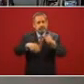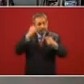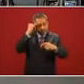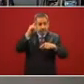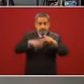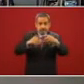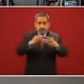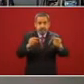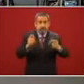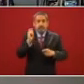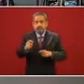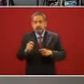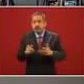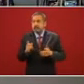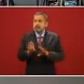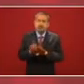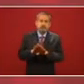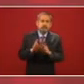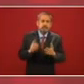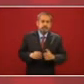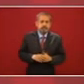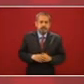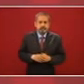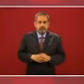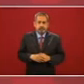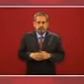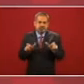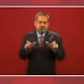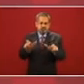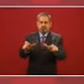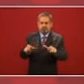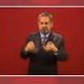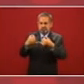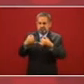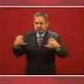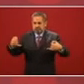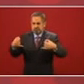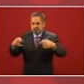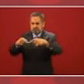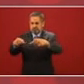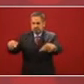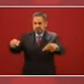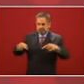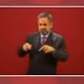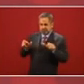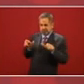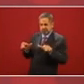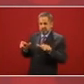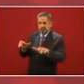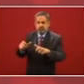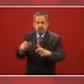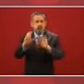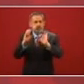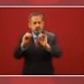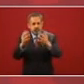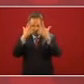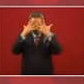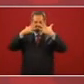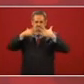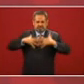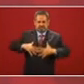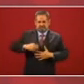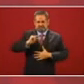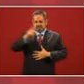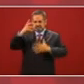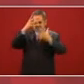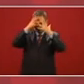se tienen que hacer contenciones especiales, de que se tienen que usar trajes especiales de alta